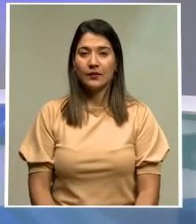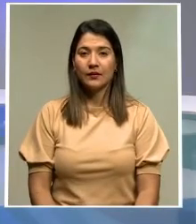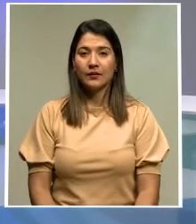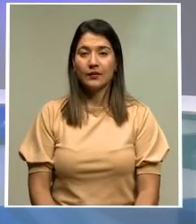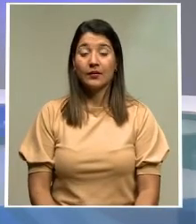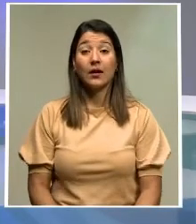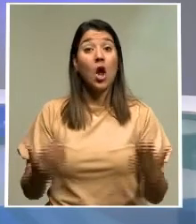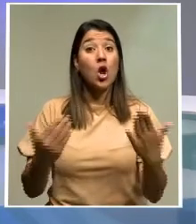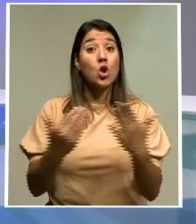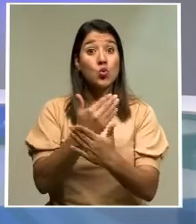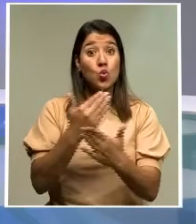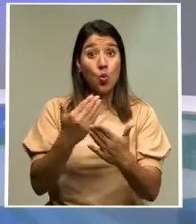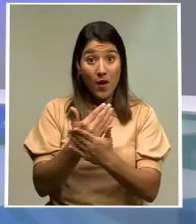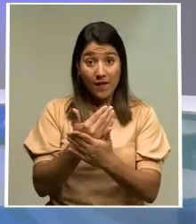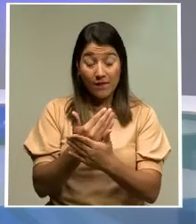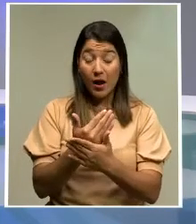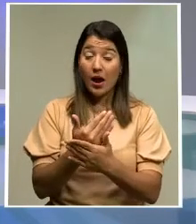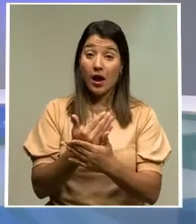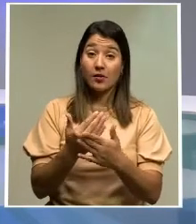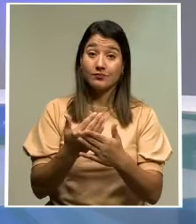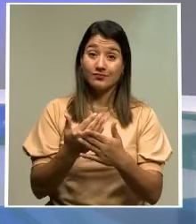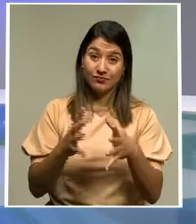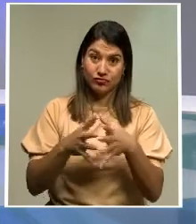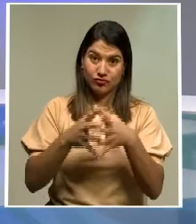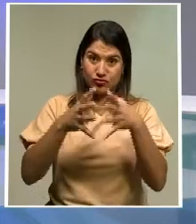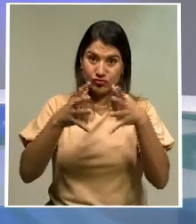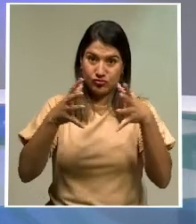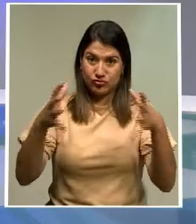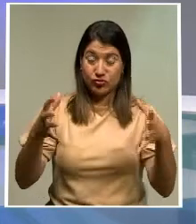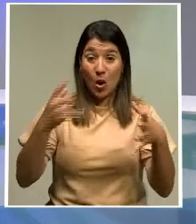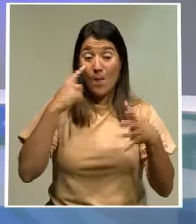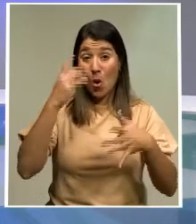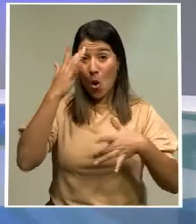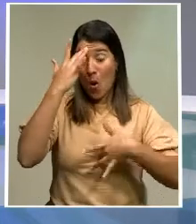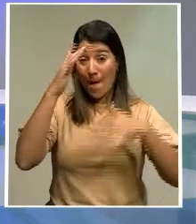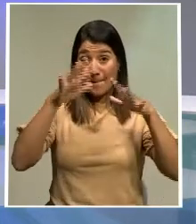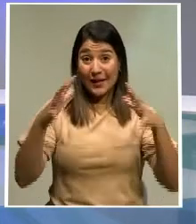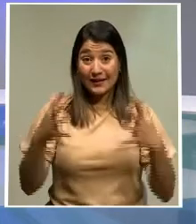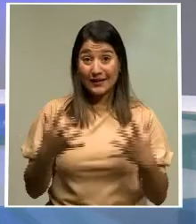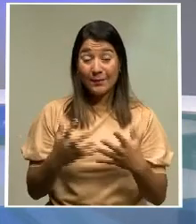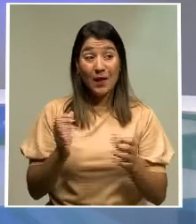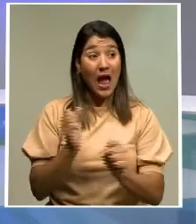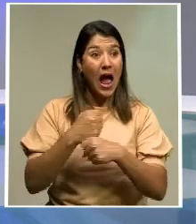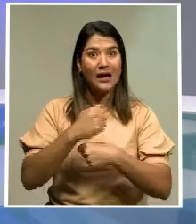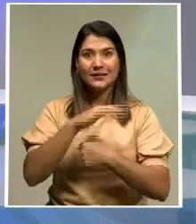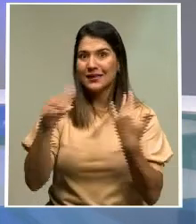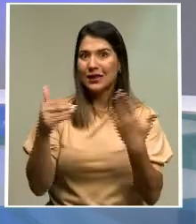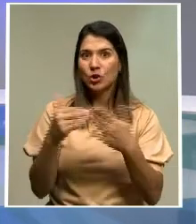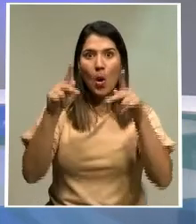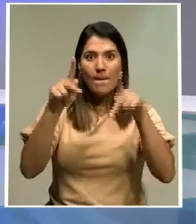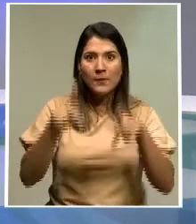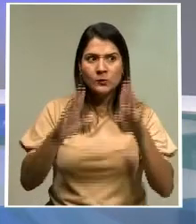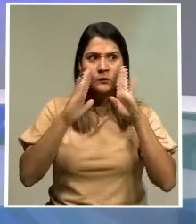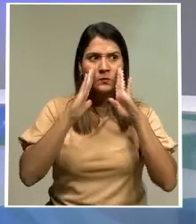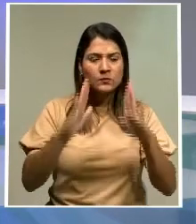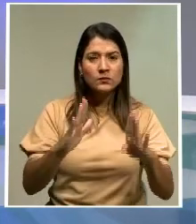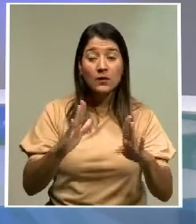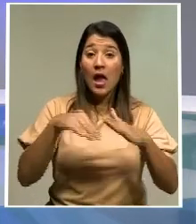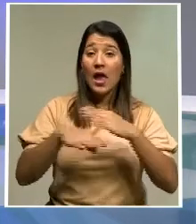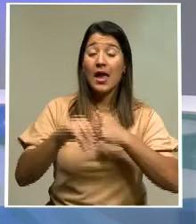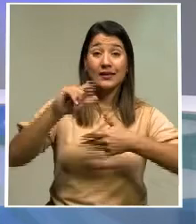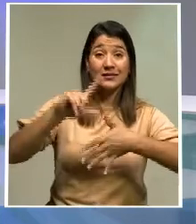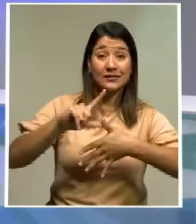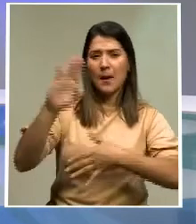Precisamente la nueva ola de la pandemia le tiene las alarmas prendidas a todo el mundo. En Latinoamérica,